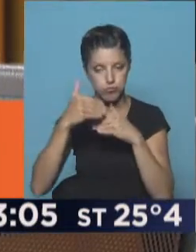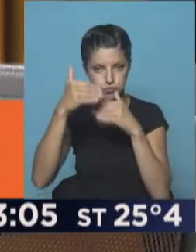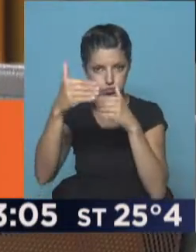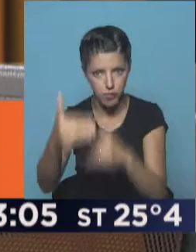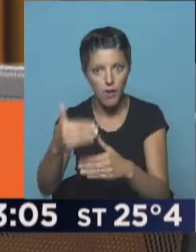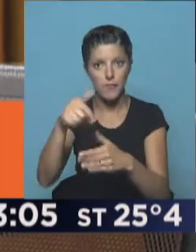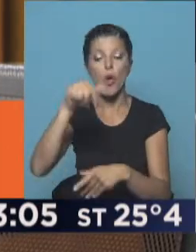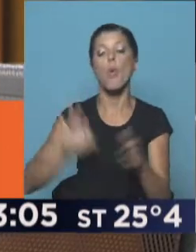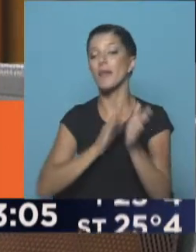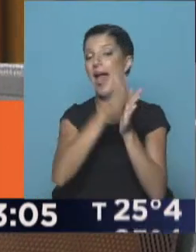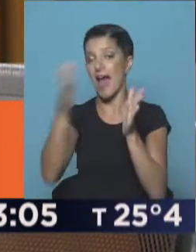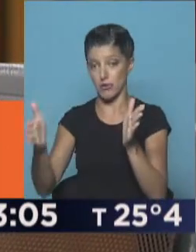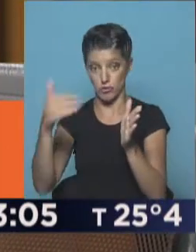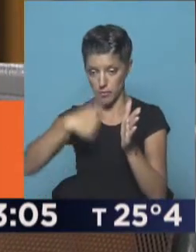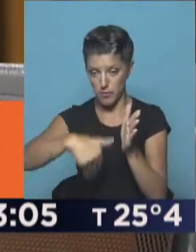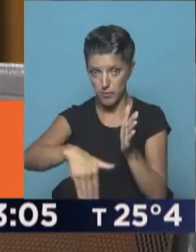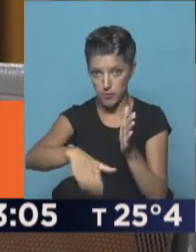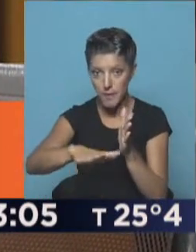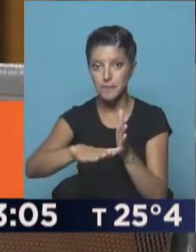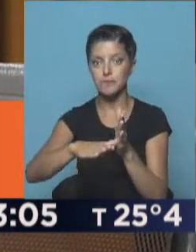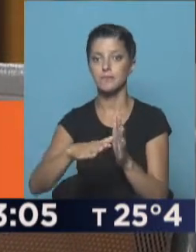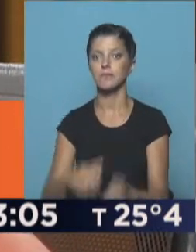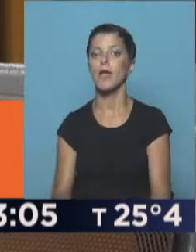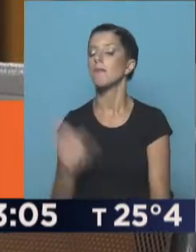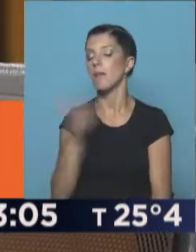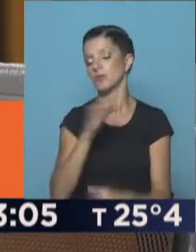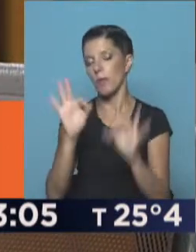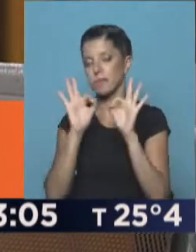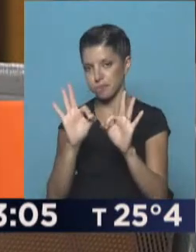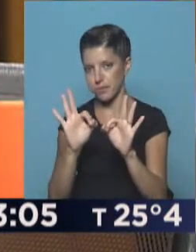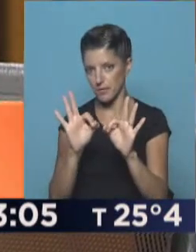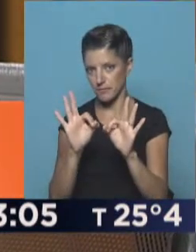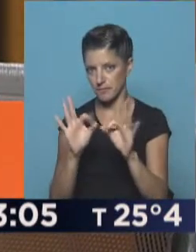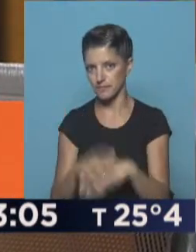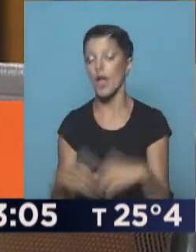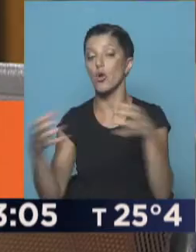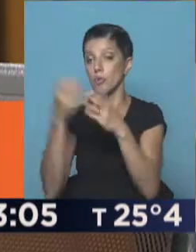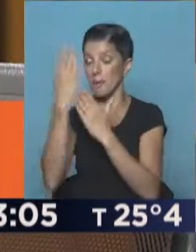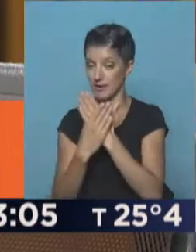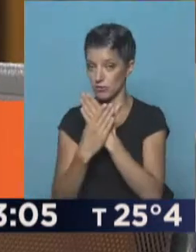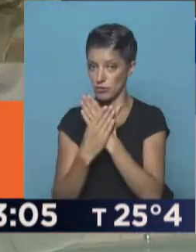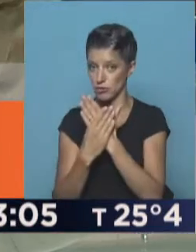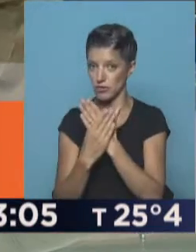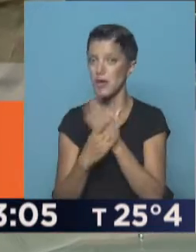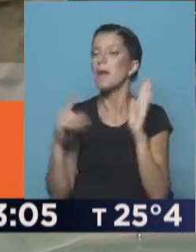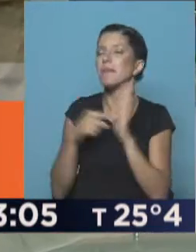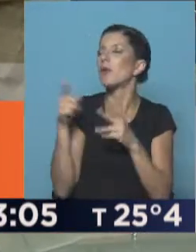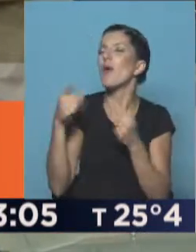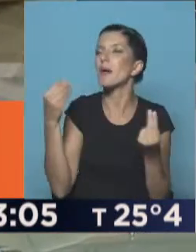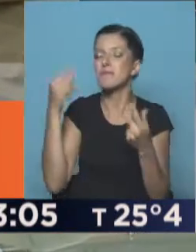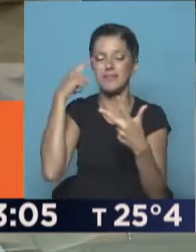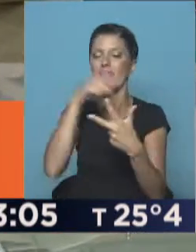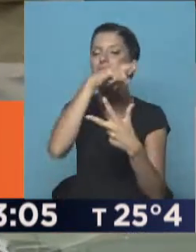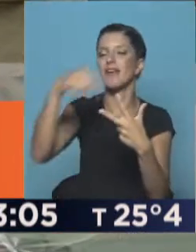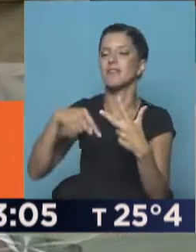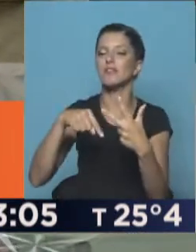año que transcurre tendremos todo completo, se espera el gabinete, pero... ¿Qué rasgos? Bueno,